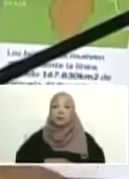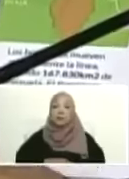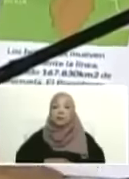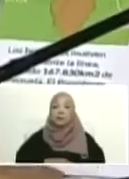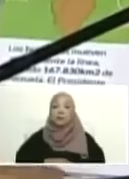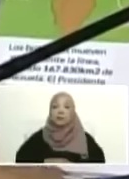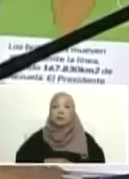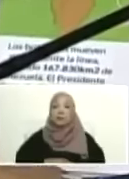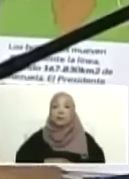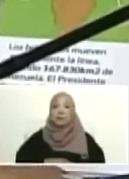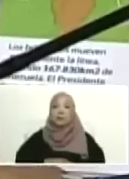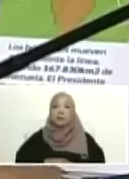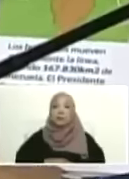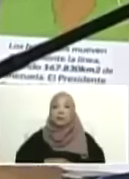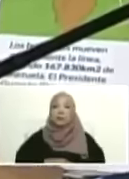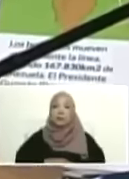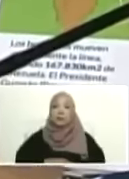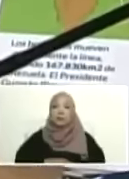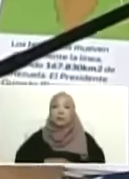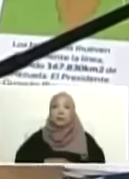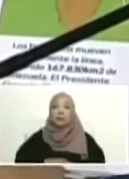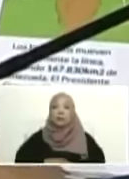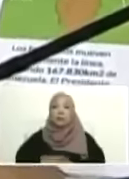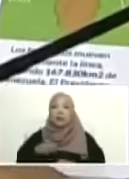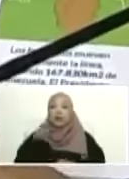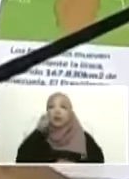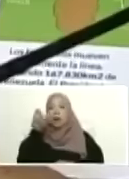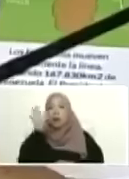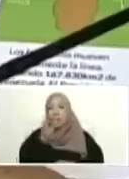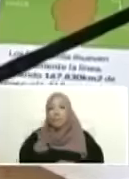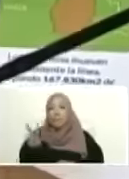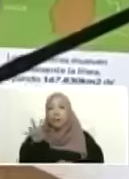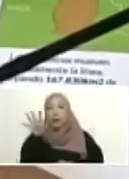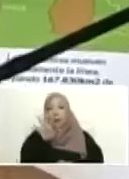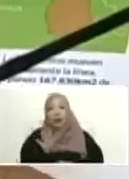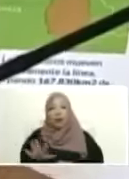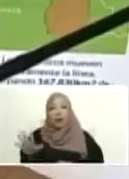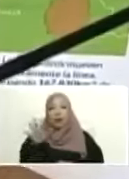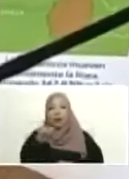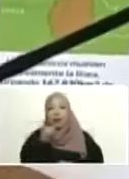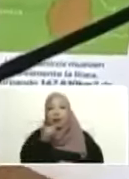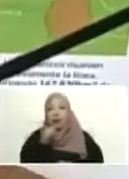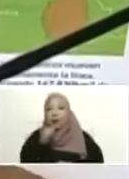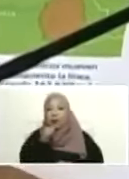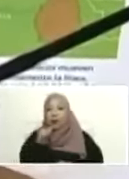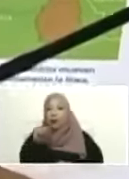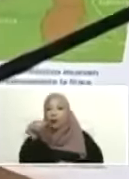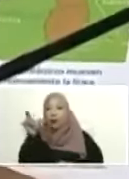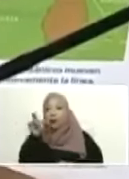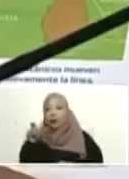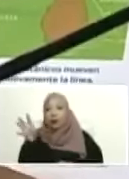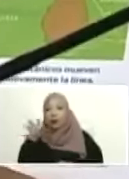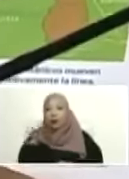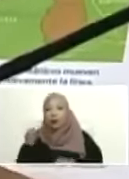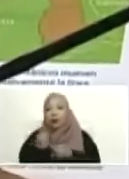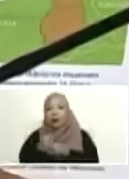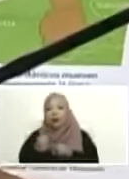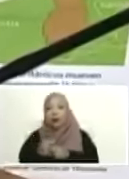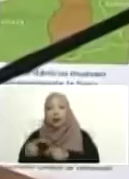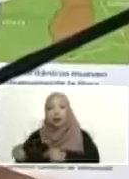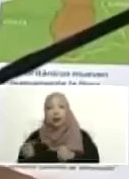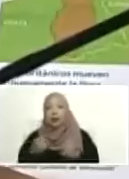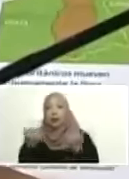se fija claramente en el mapa el Esequibo. Otra vez el Esequibo, bien dibujado, bien